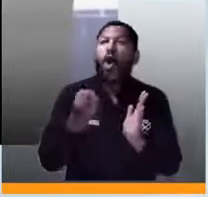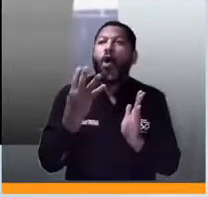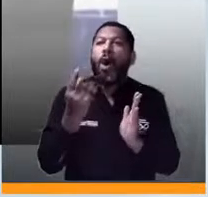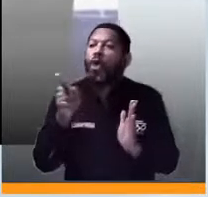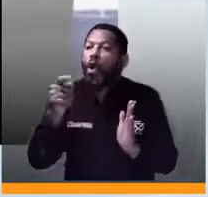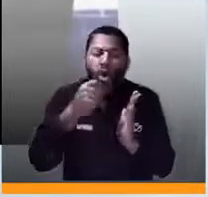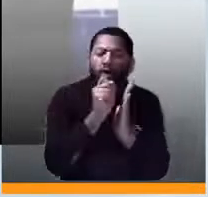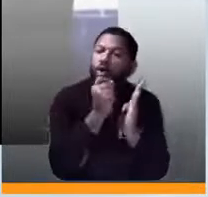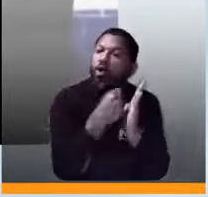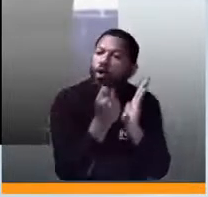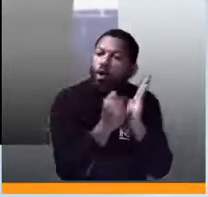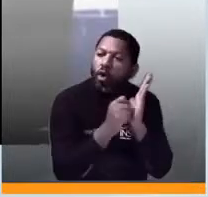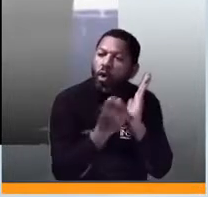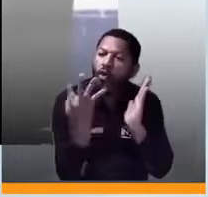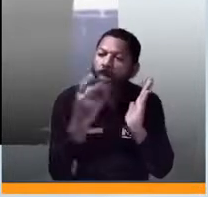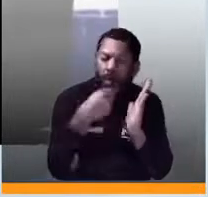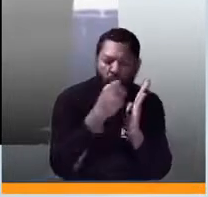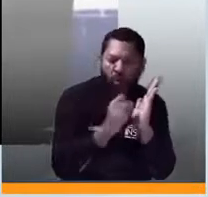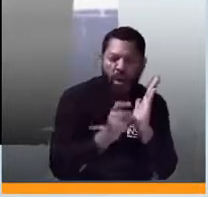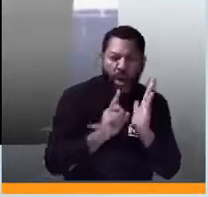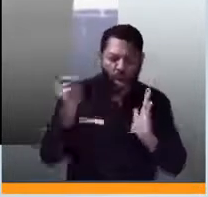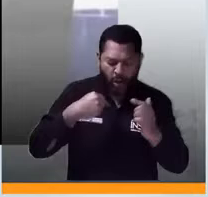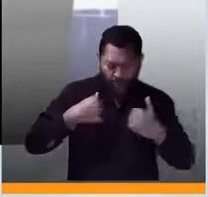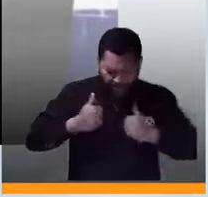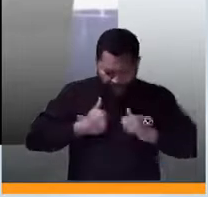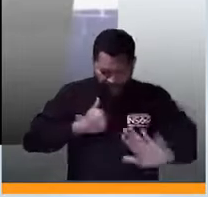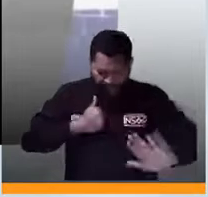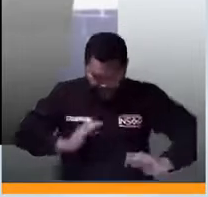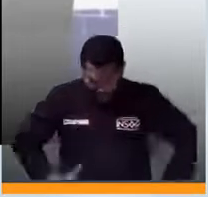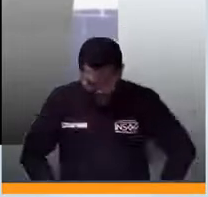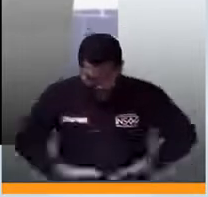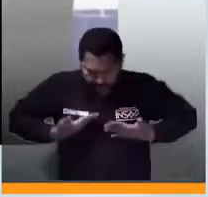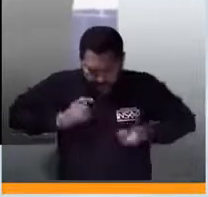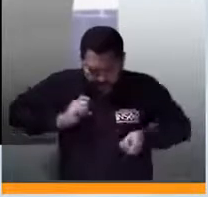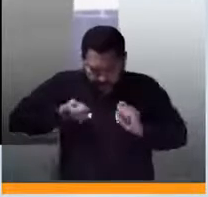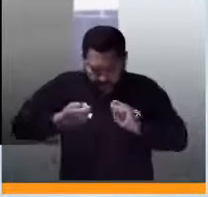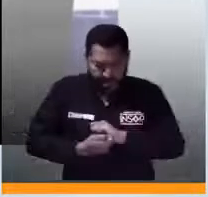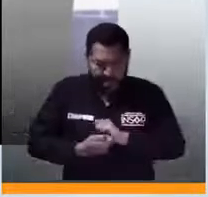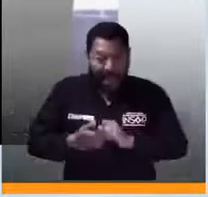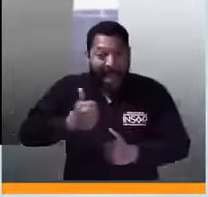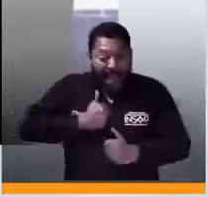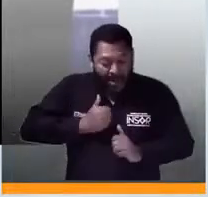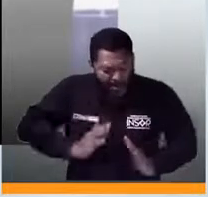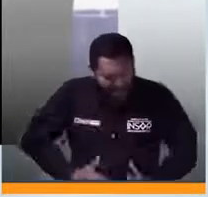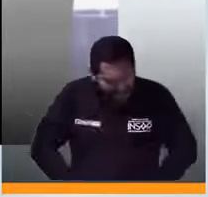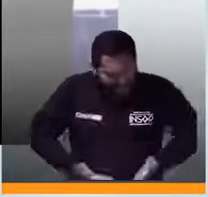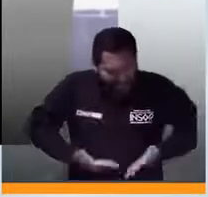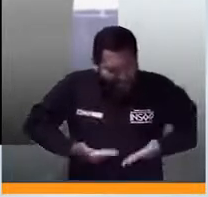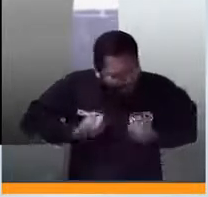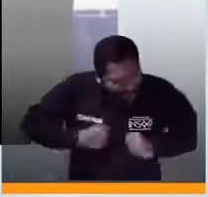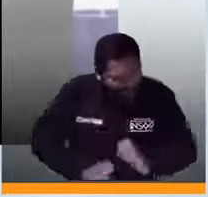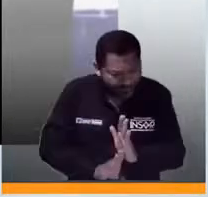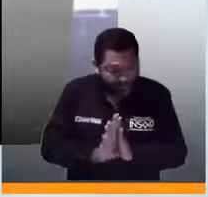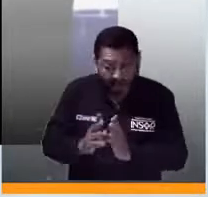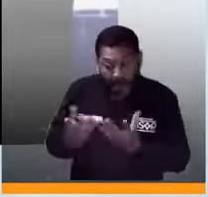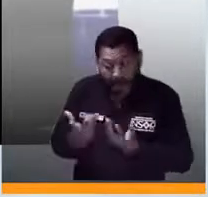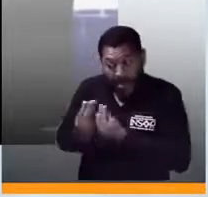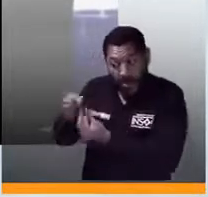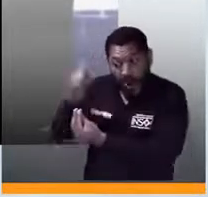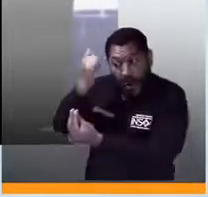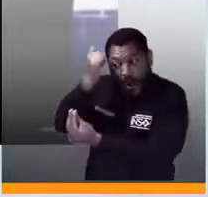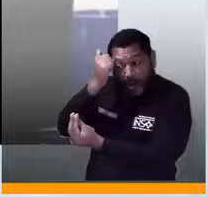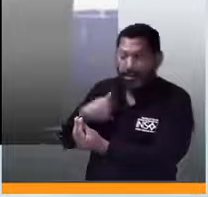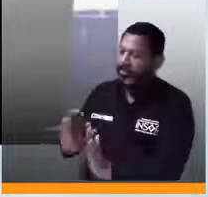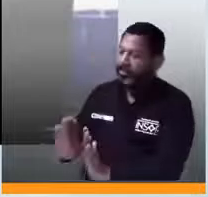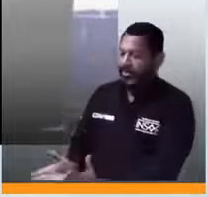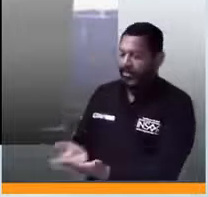de superarse uno mismo, de volver a esa raíz de educere, sacar lo mejor de cada uno. Y nuestros maestros han sacado lo mejor de ellos y